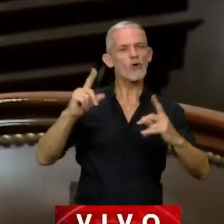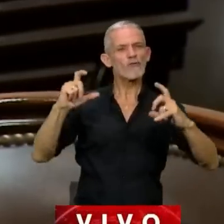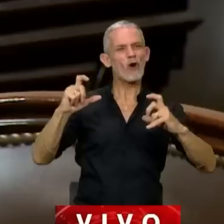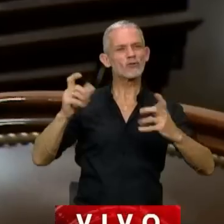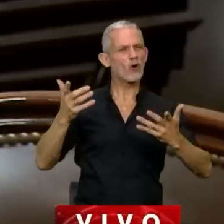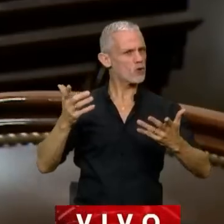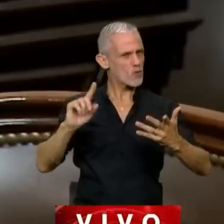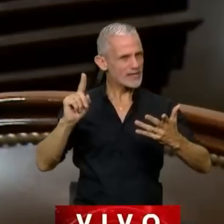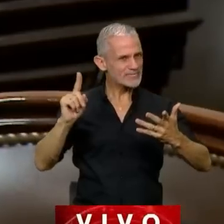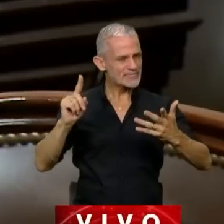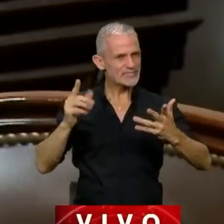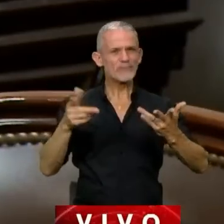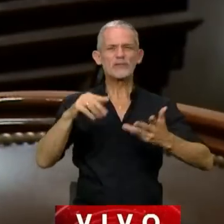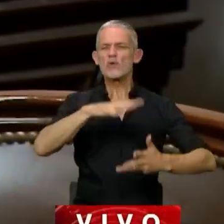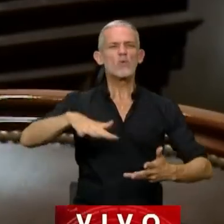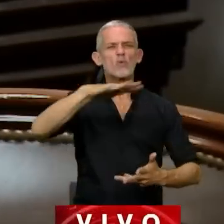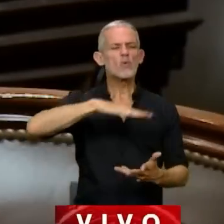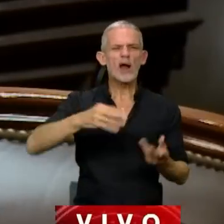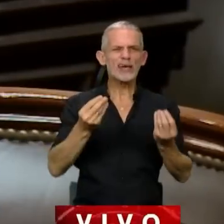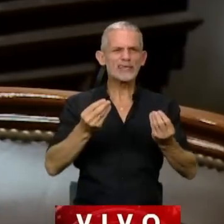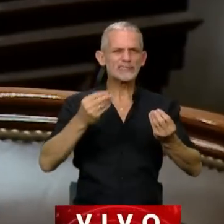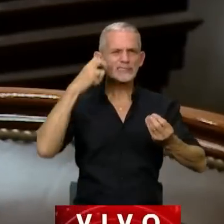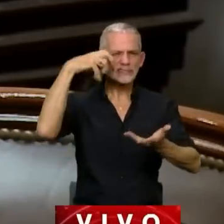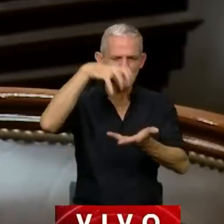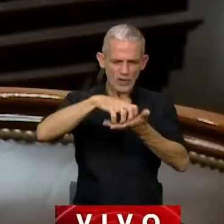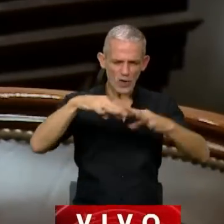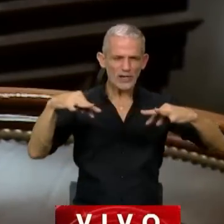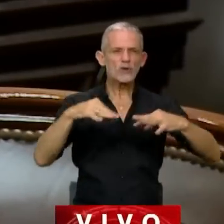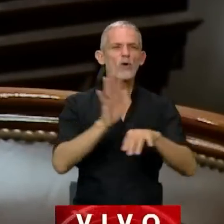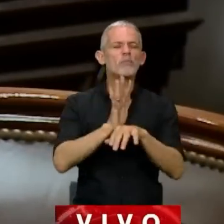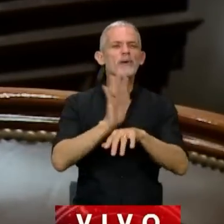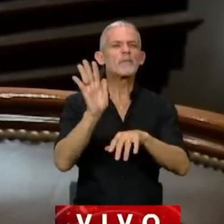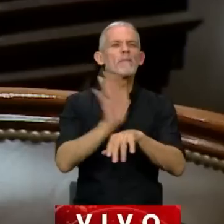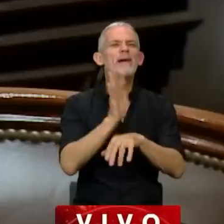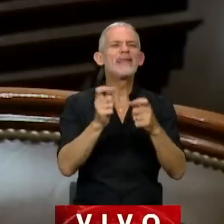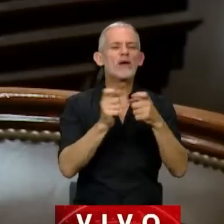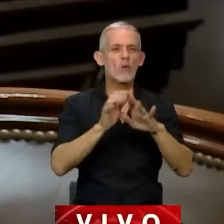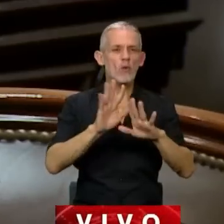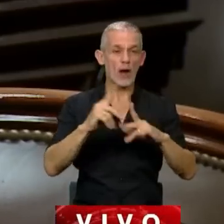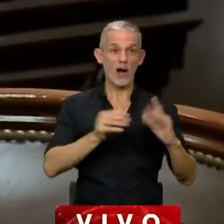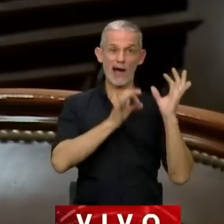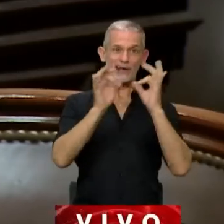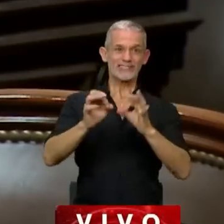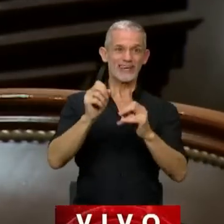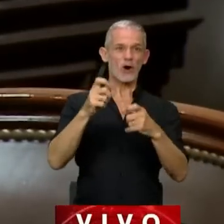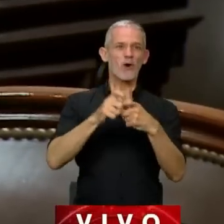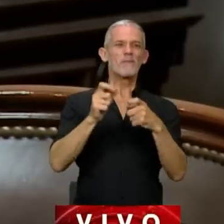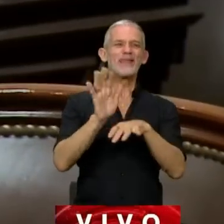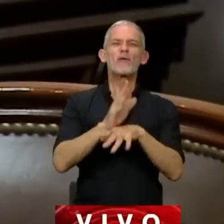foto. Este lugar es un lugar que es una película, que no empieza cuando uno llega.